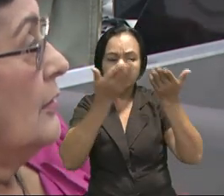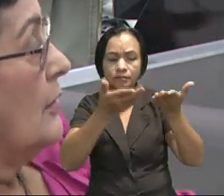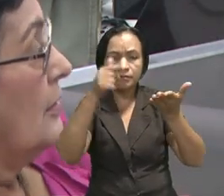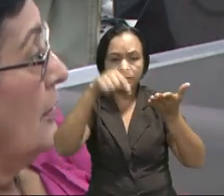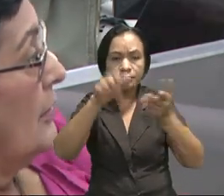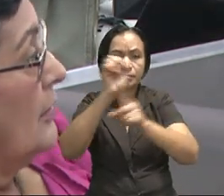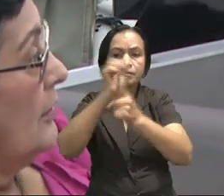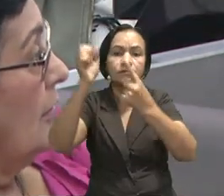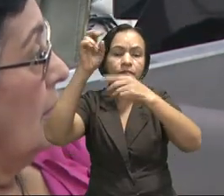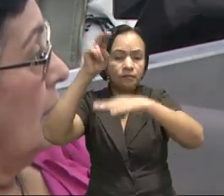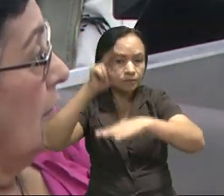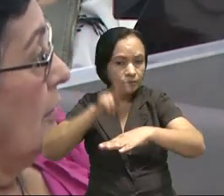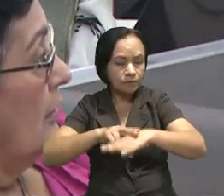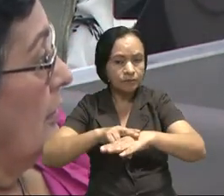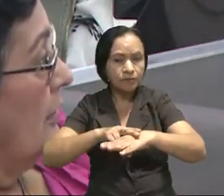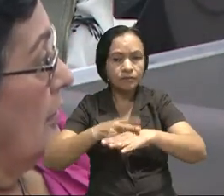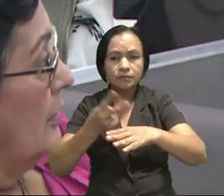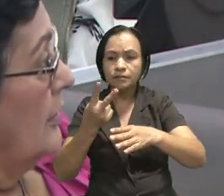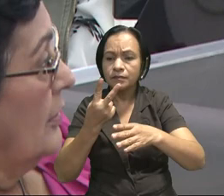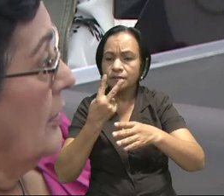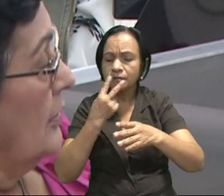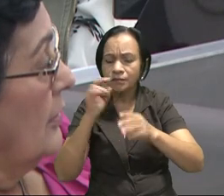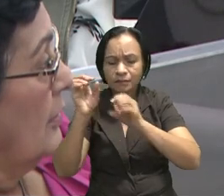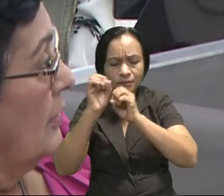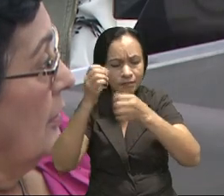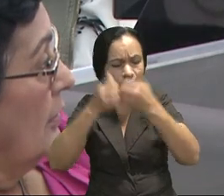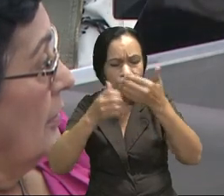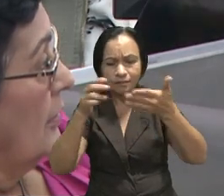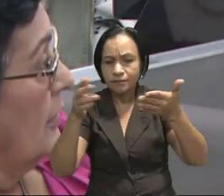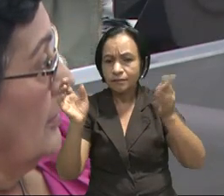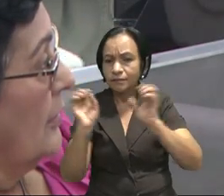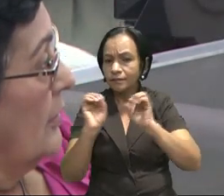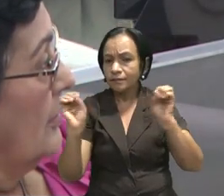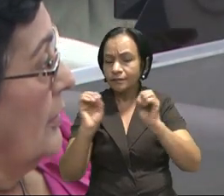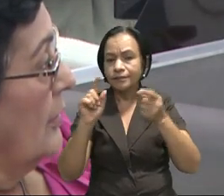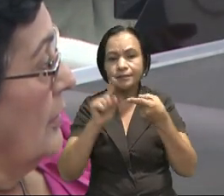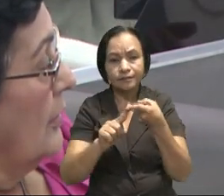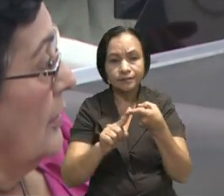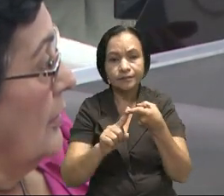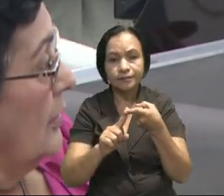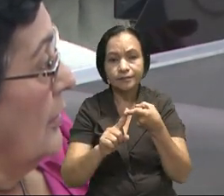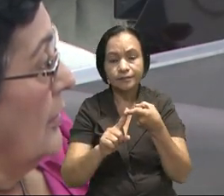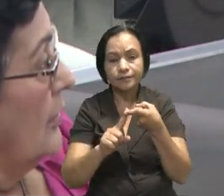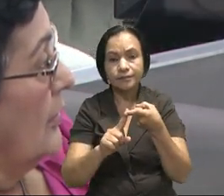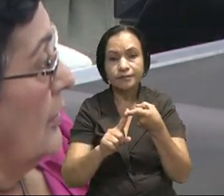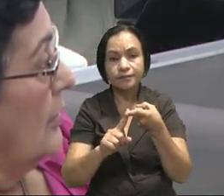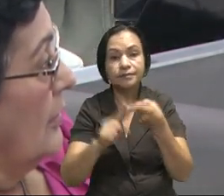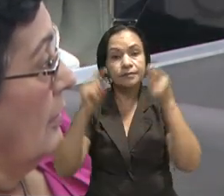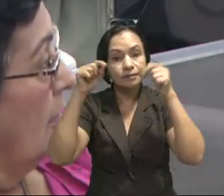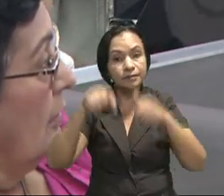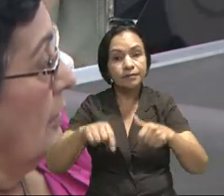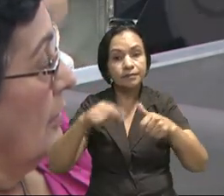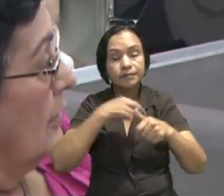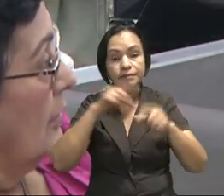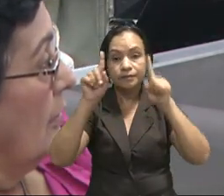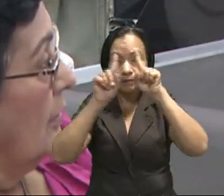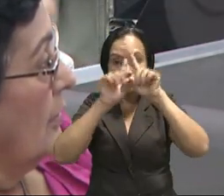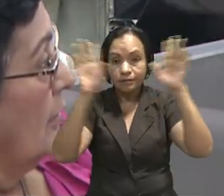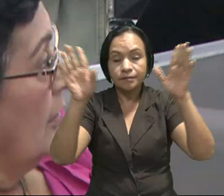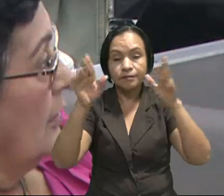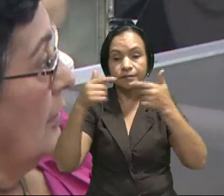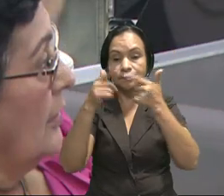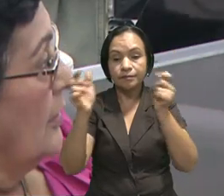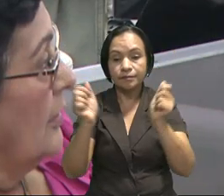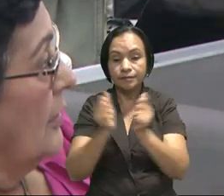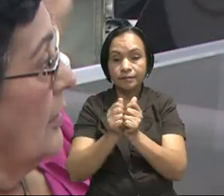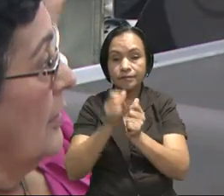este poder del Estado sin ningún ambaje. Sin ningún ambaje. Aquí hay que quedar claro, la bancada